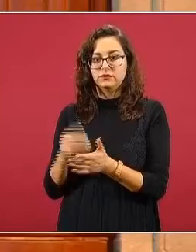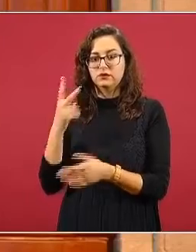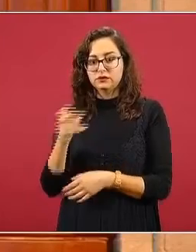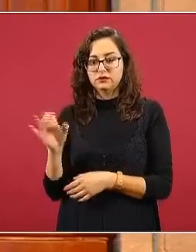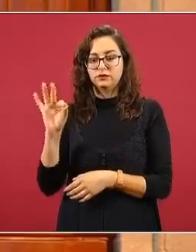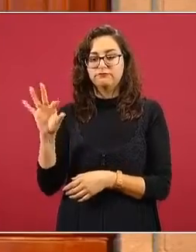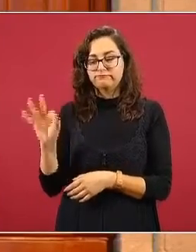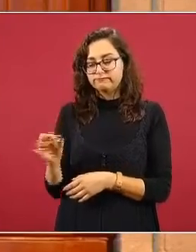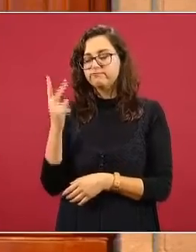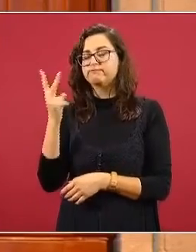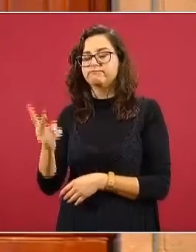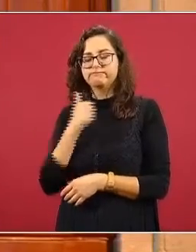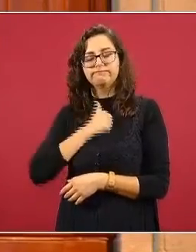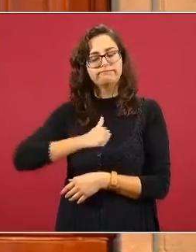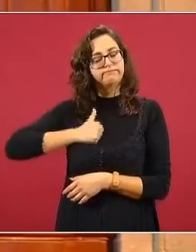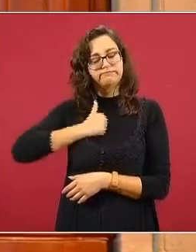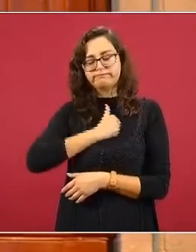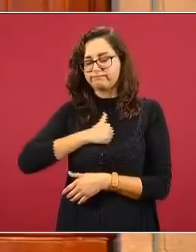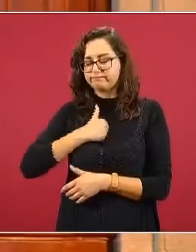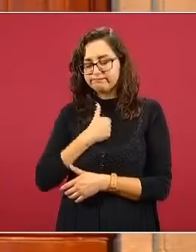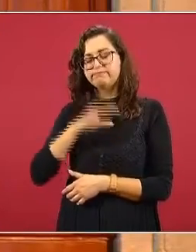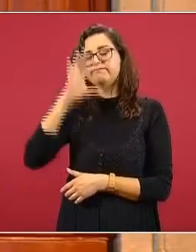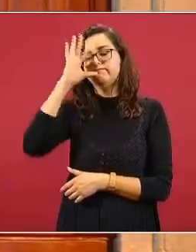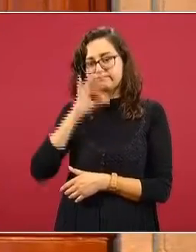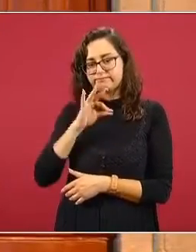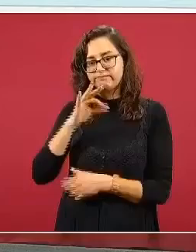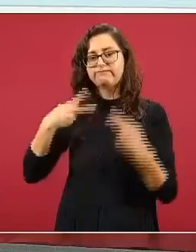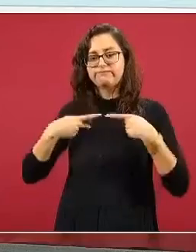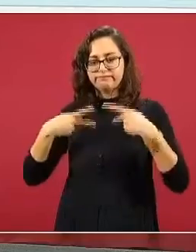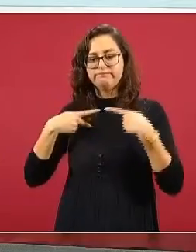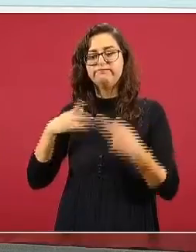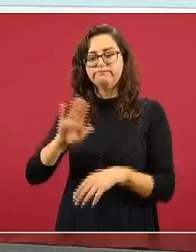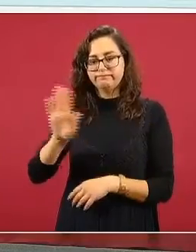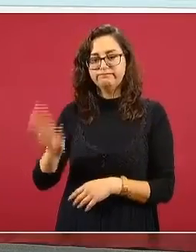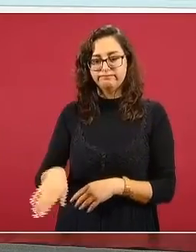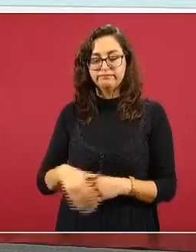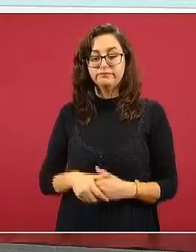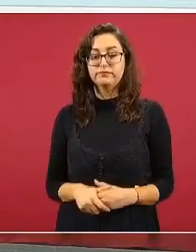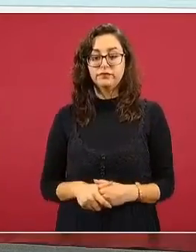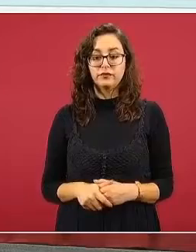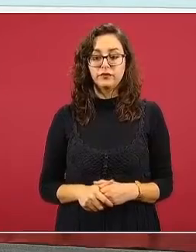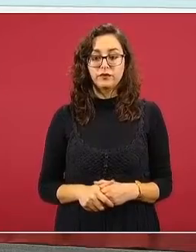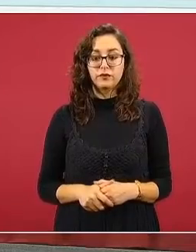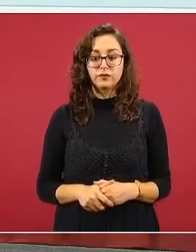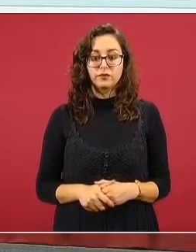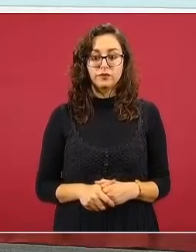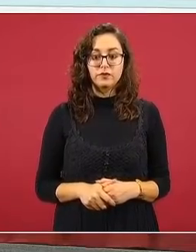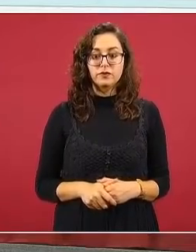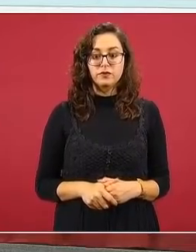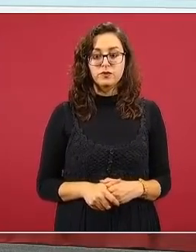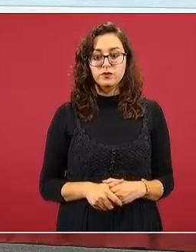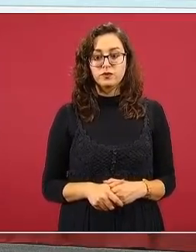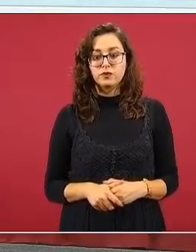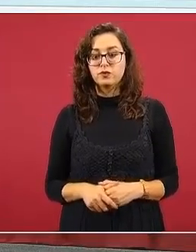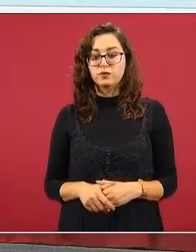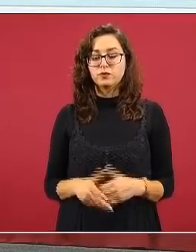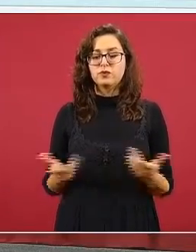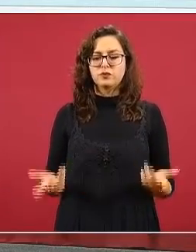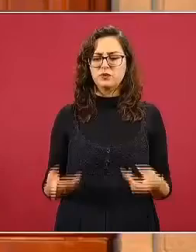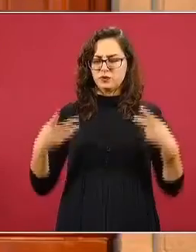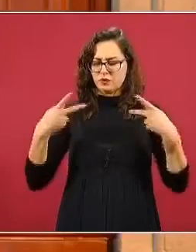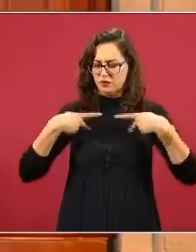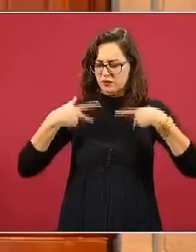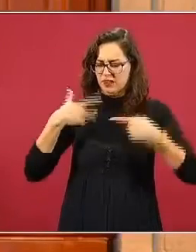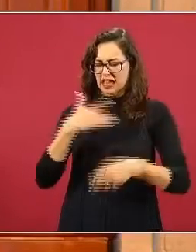104.242 muy lamentables defunciones que hasta el momento han ocurrido. El porcentaje de positividad para el día de